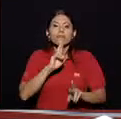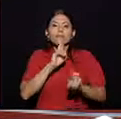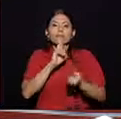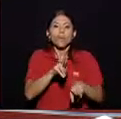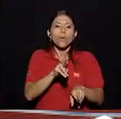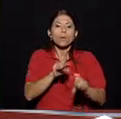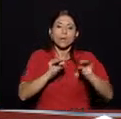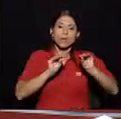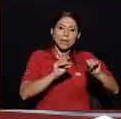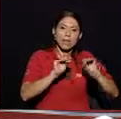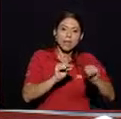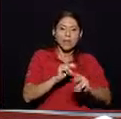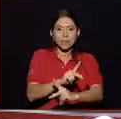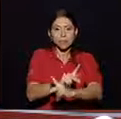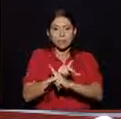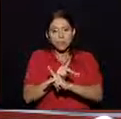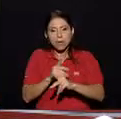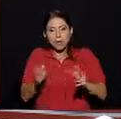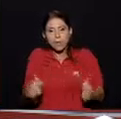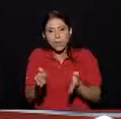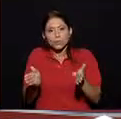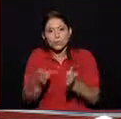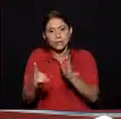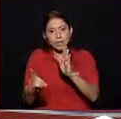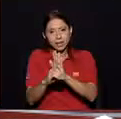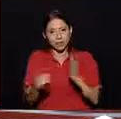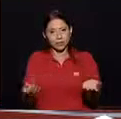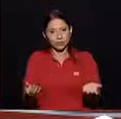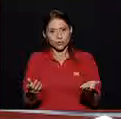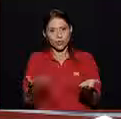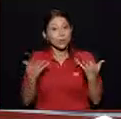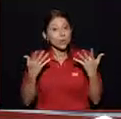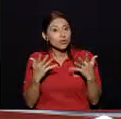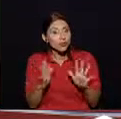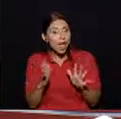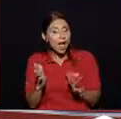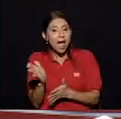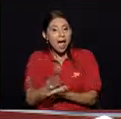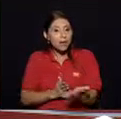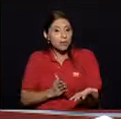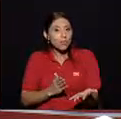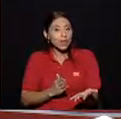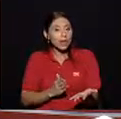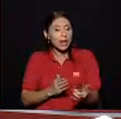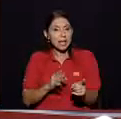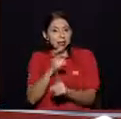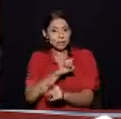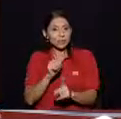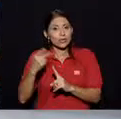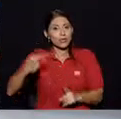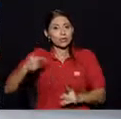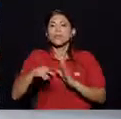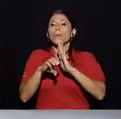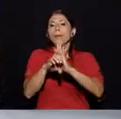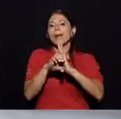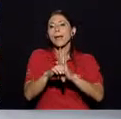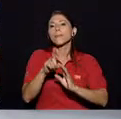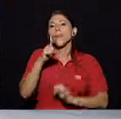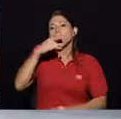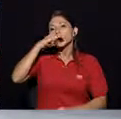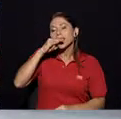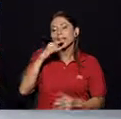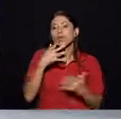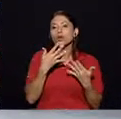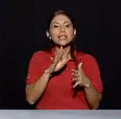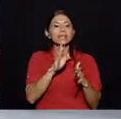tanto no se toman acciones afirmativas hacia eso. O sea, a lo que yo estoy de acuerdo, tiene que haber campañas, tiene que trabajarse con